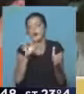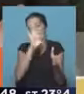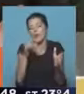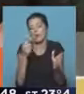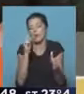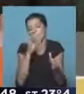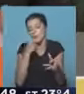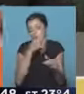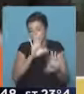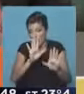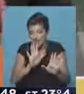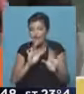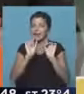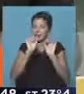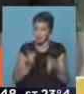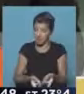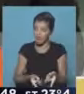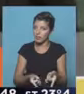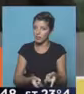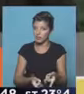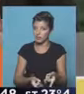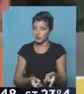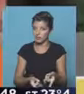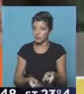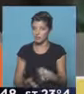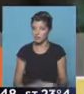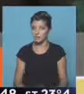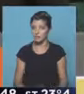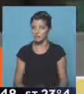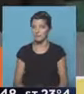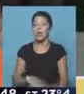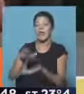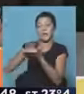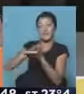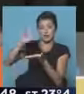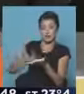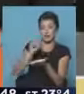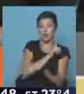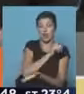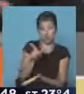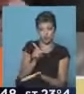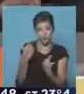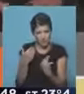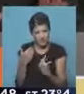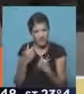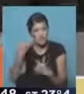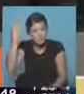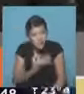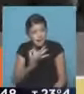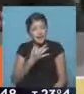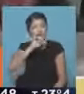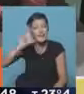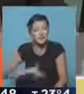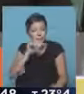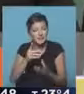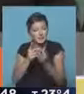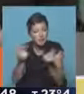cuestiona también por lo menos algunos de los de las bases del señor liberalismo puede ser el fin del neoliberalismo cambia